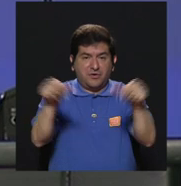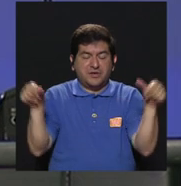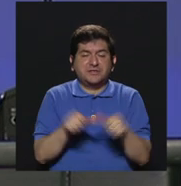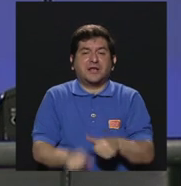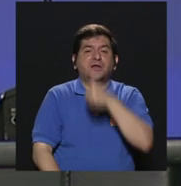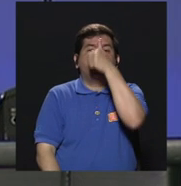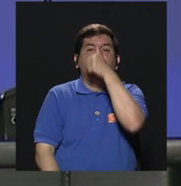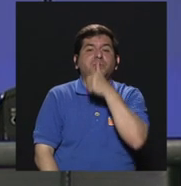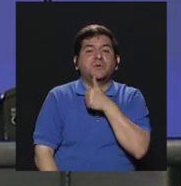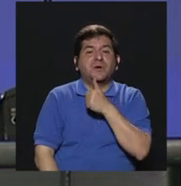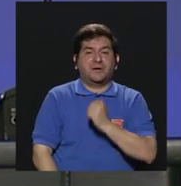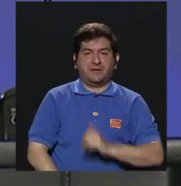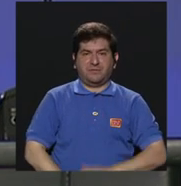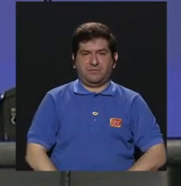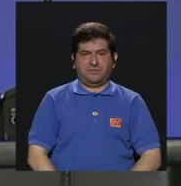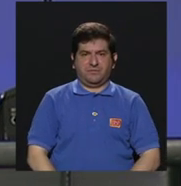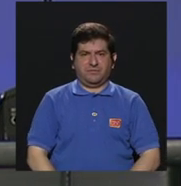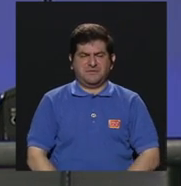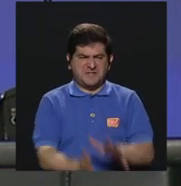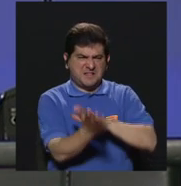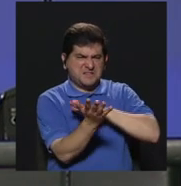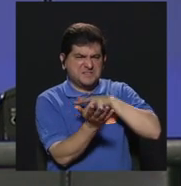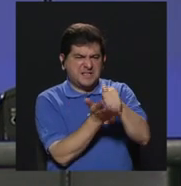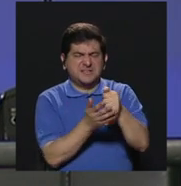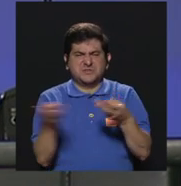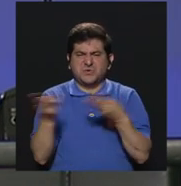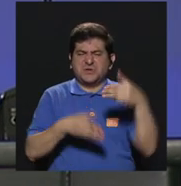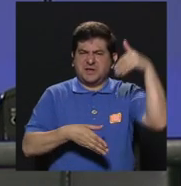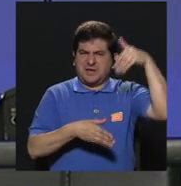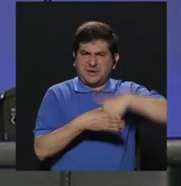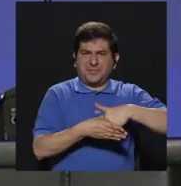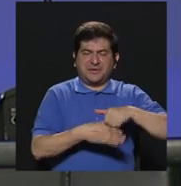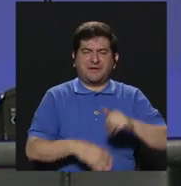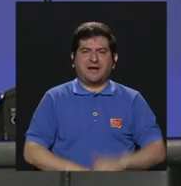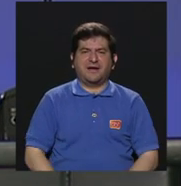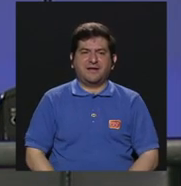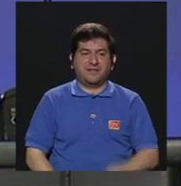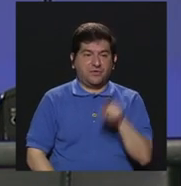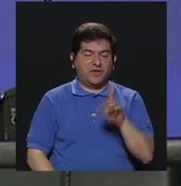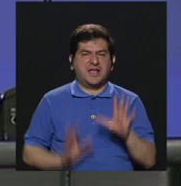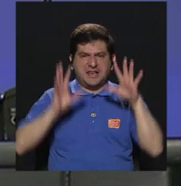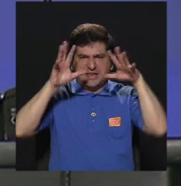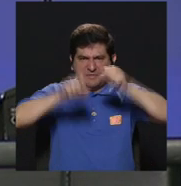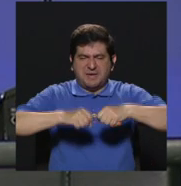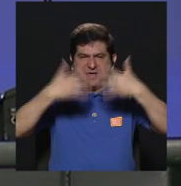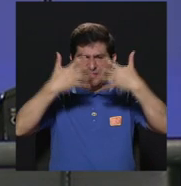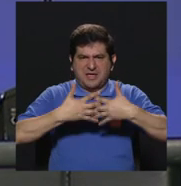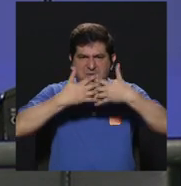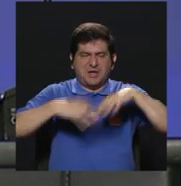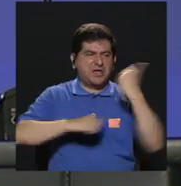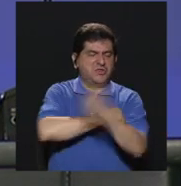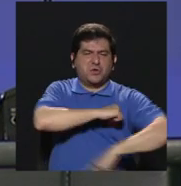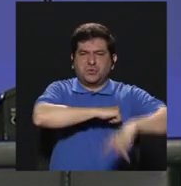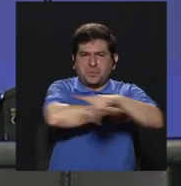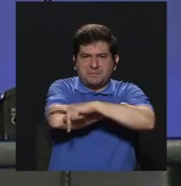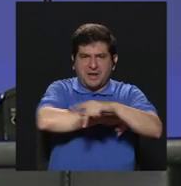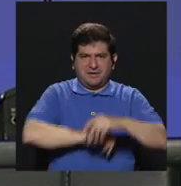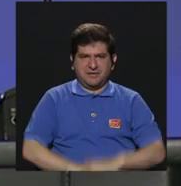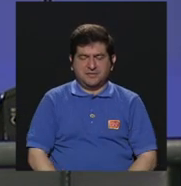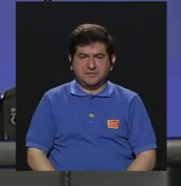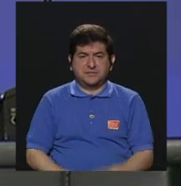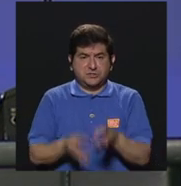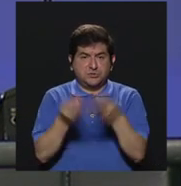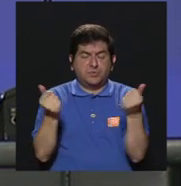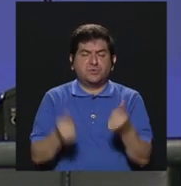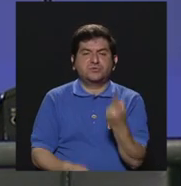privado. Se destruye el mercado interno, el cual es invadido por las compañías transnacionales